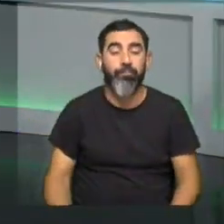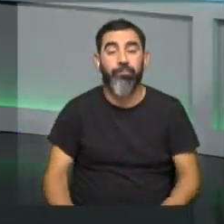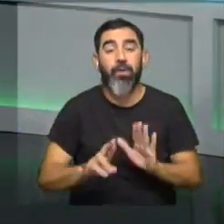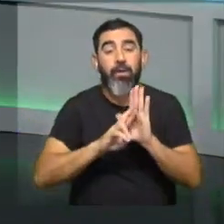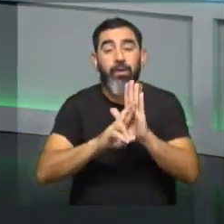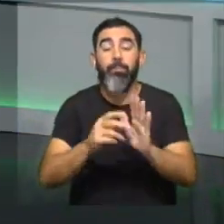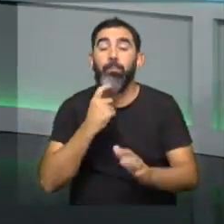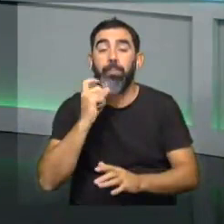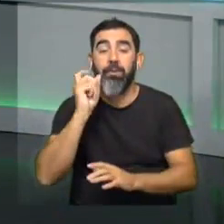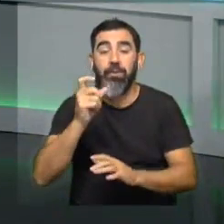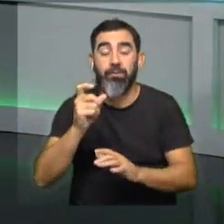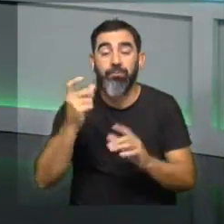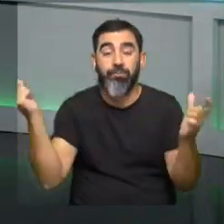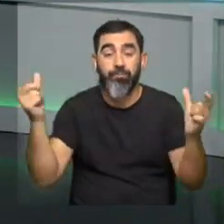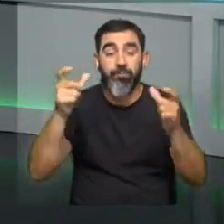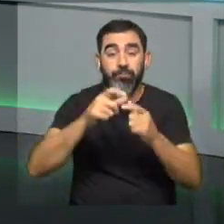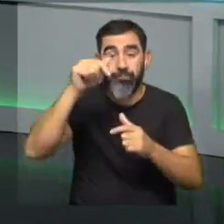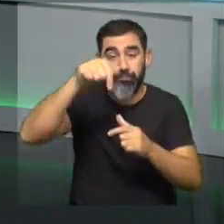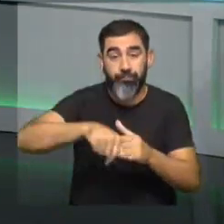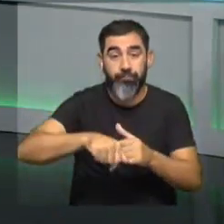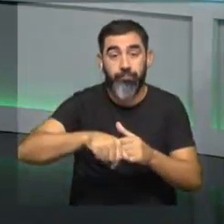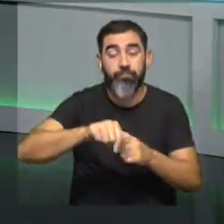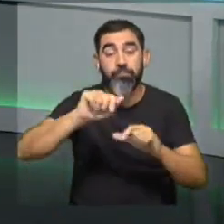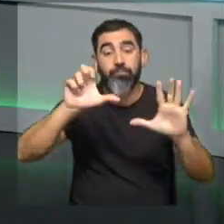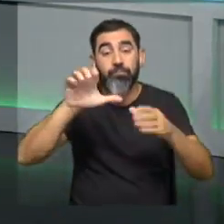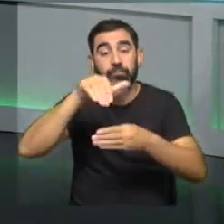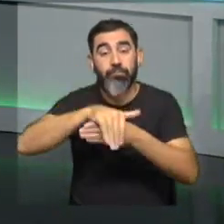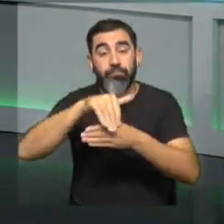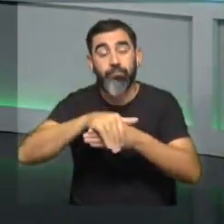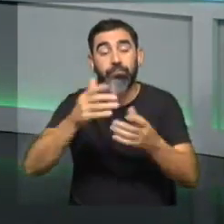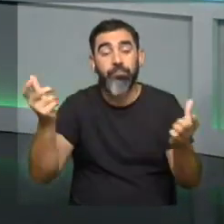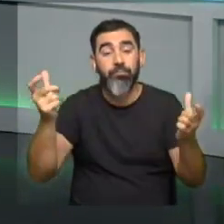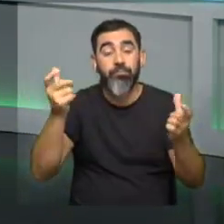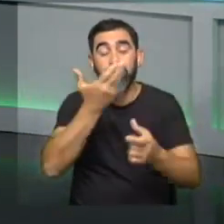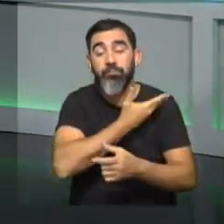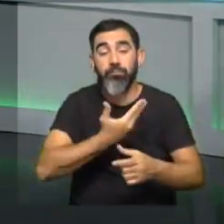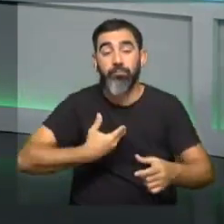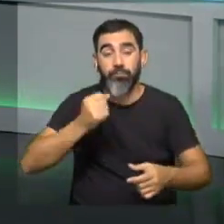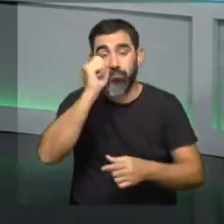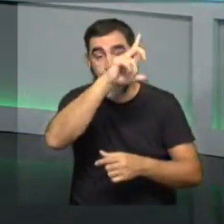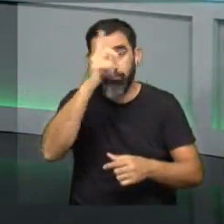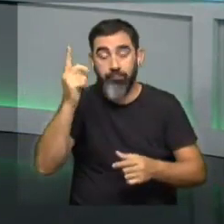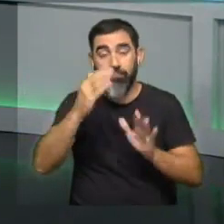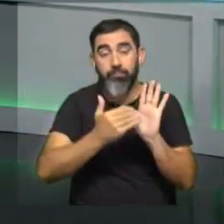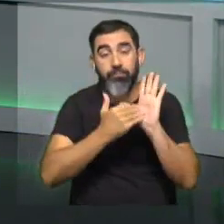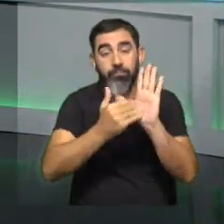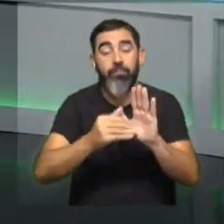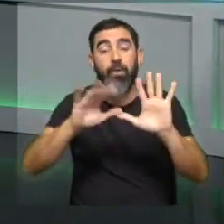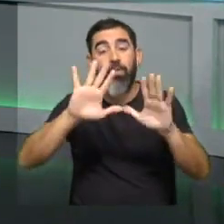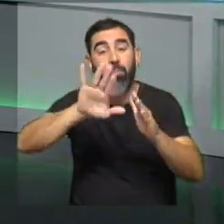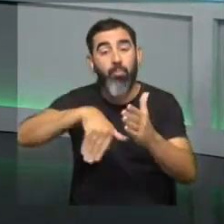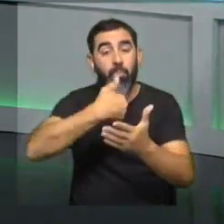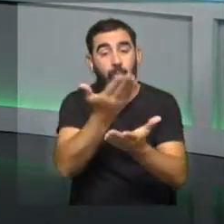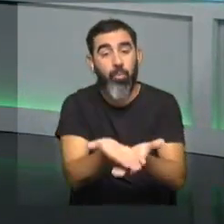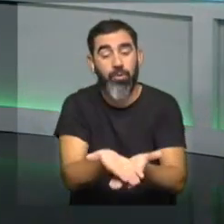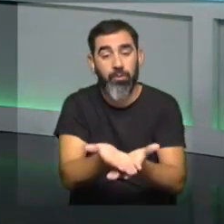Representantes del Partido Colorado se van a reunir hoy sobre las 18 horas con el presidente de la República, Luis Lacalle Pou, para presentarle 10